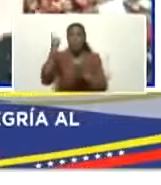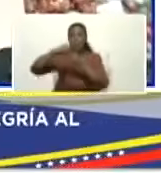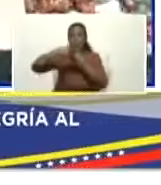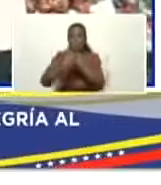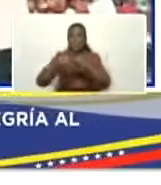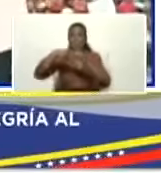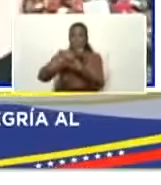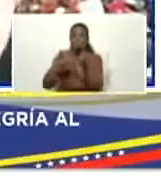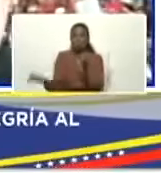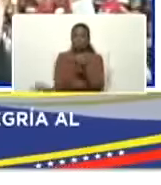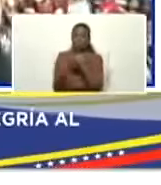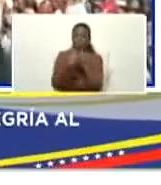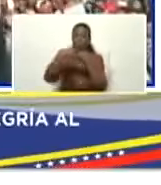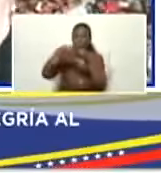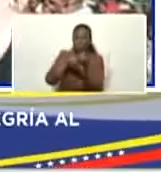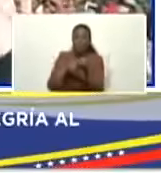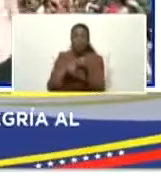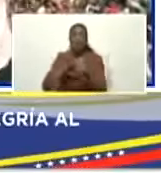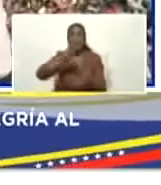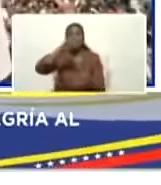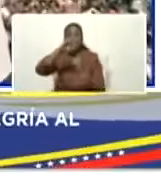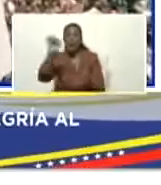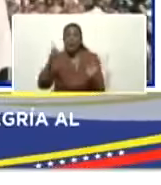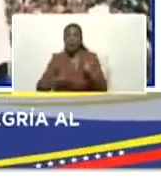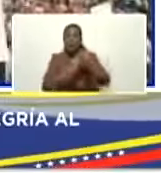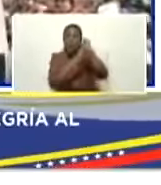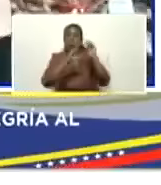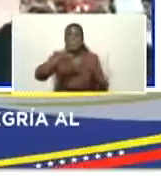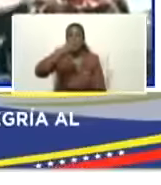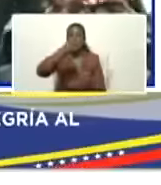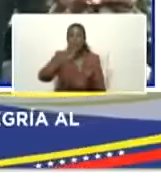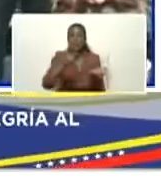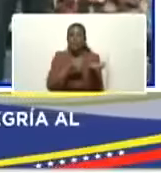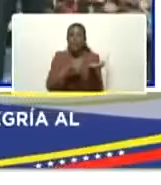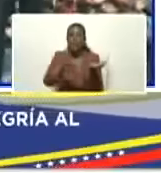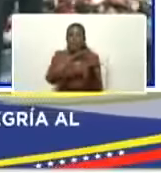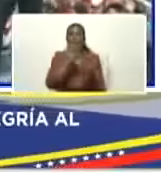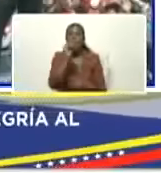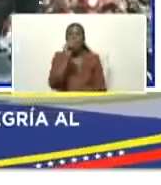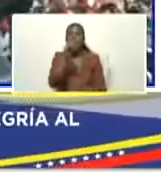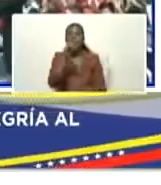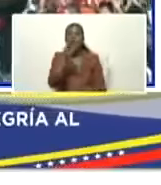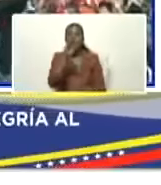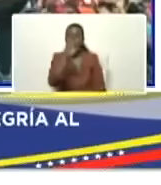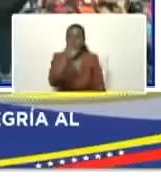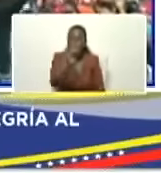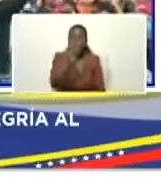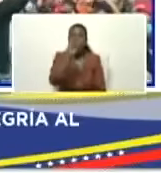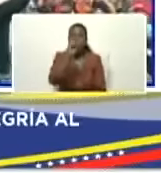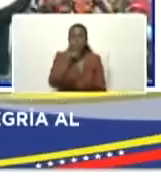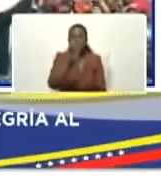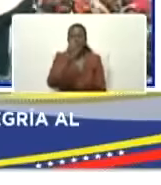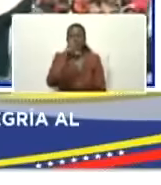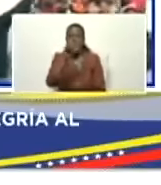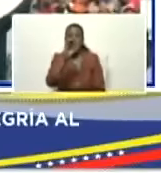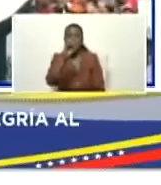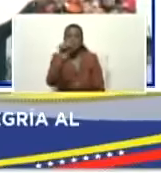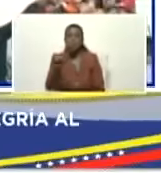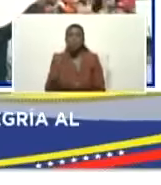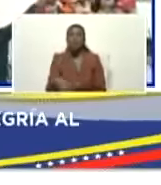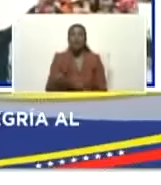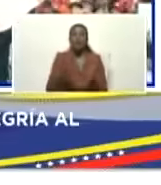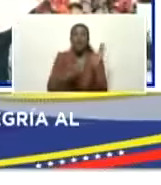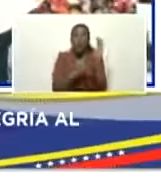Patriótico, a María Guzmán, jefa de UVCHE, del sector Obelisco, a Noelija Astudillo,